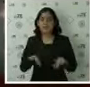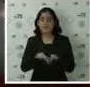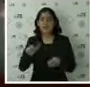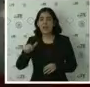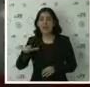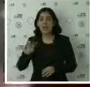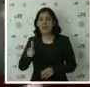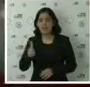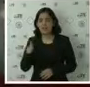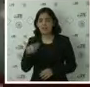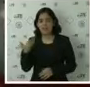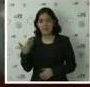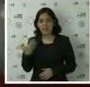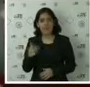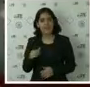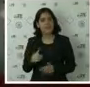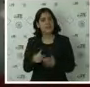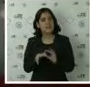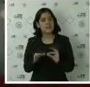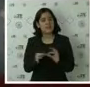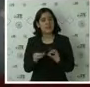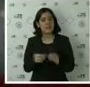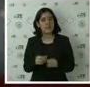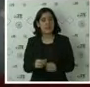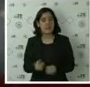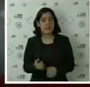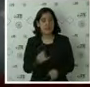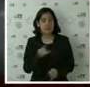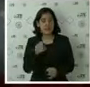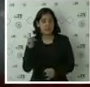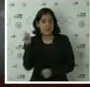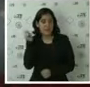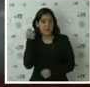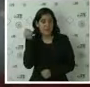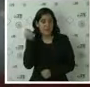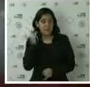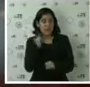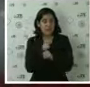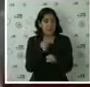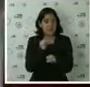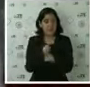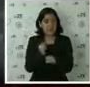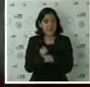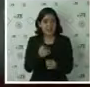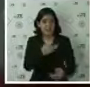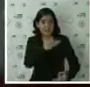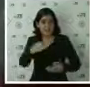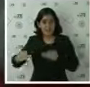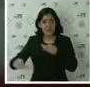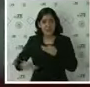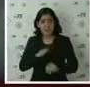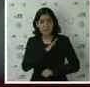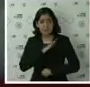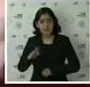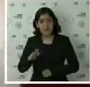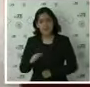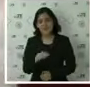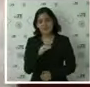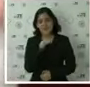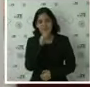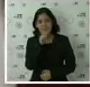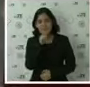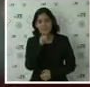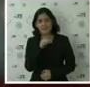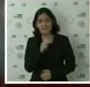Y es que no todo el mundo tenemos el acceso a la tecnología, no todo el mundo tenemos el privilegio de sentarnos y